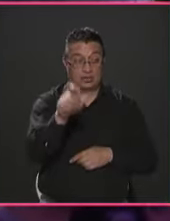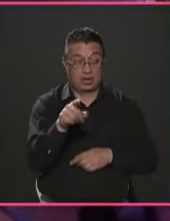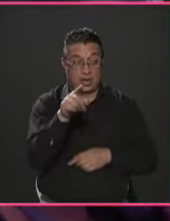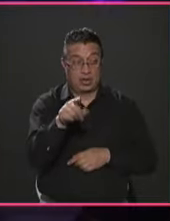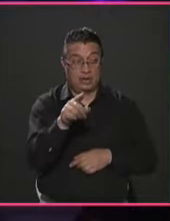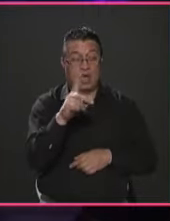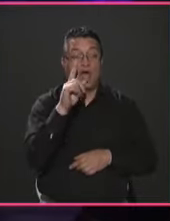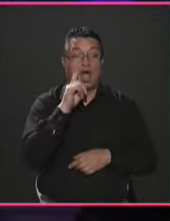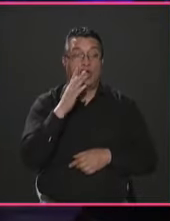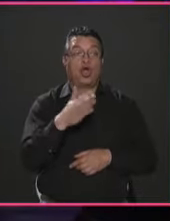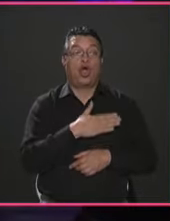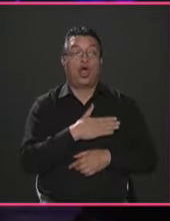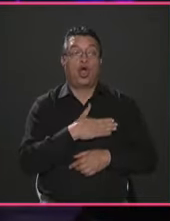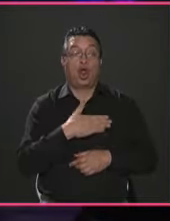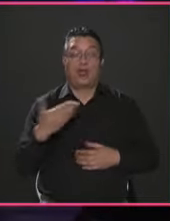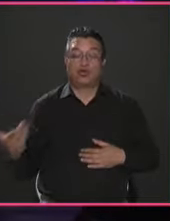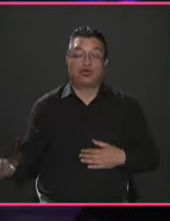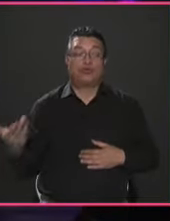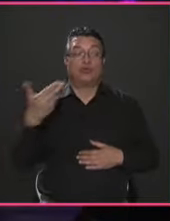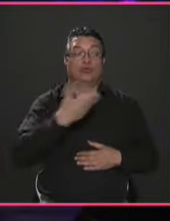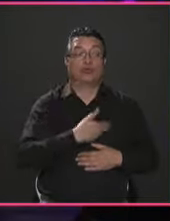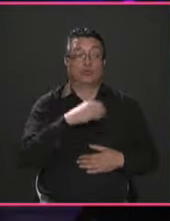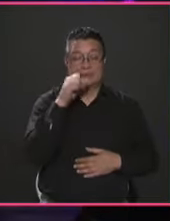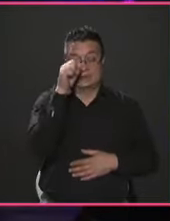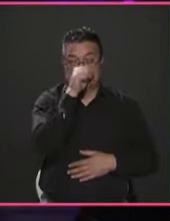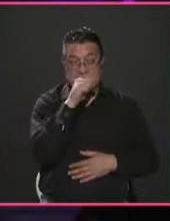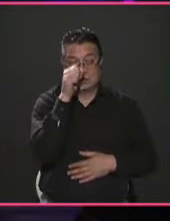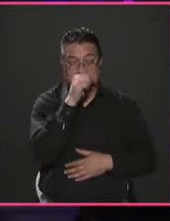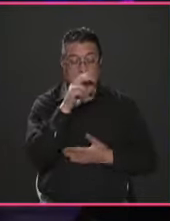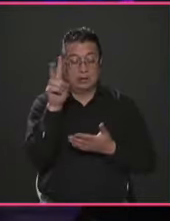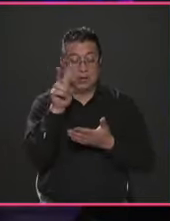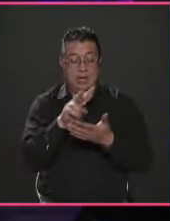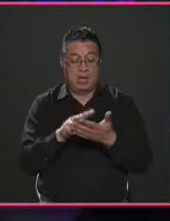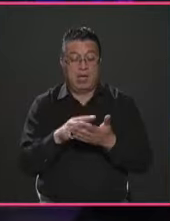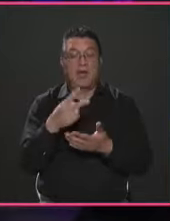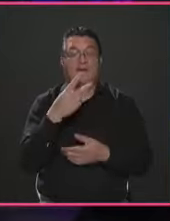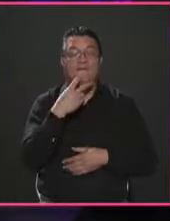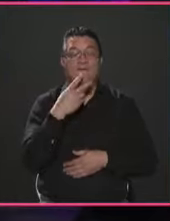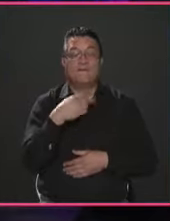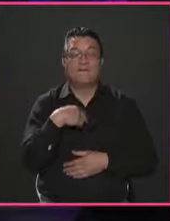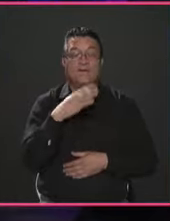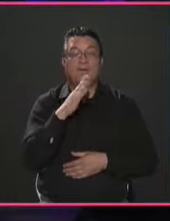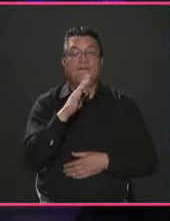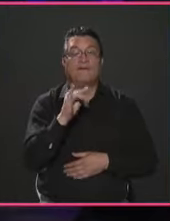con un corazón de cerdo leyendo su propia